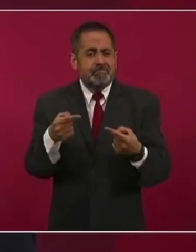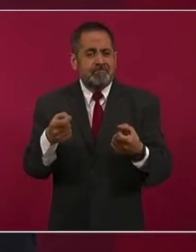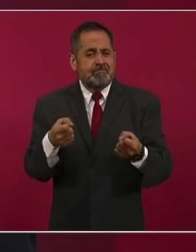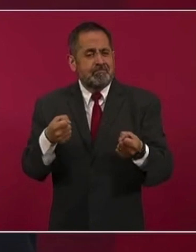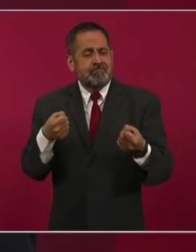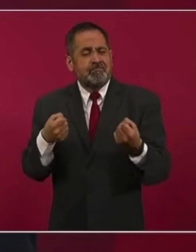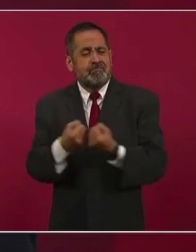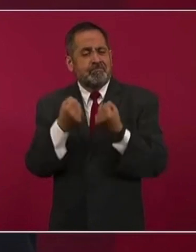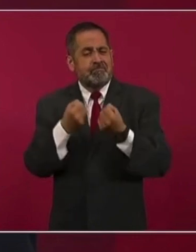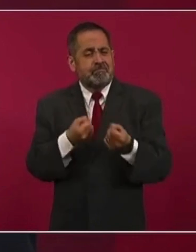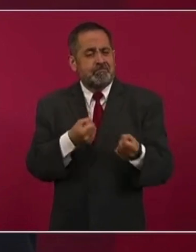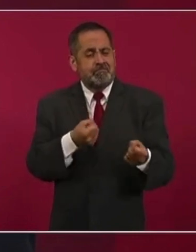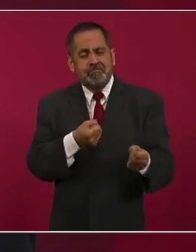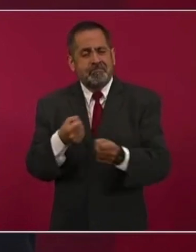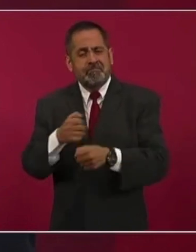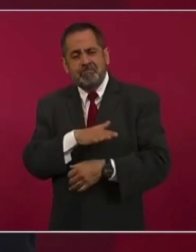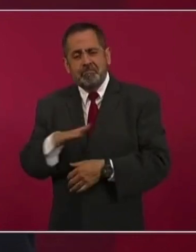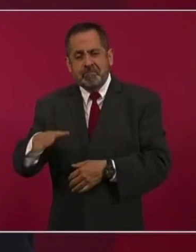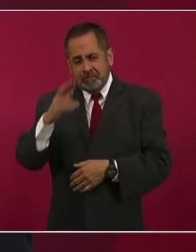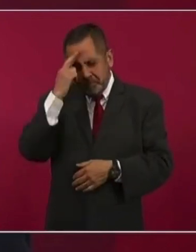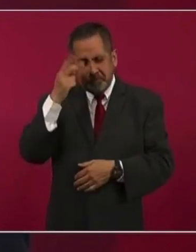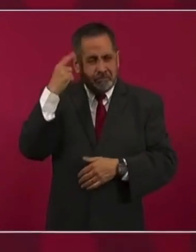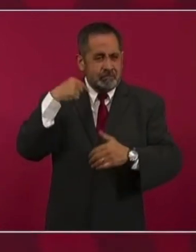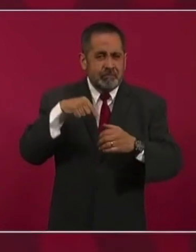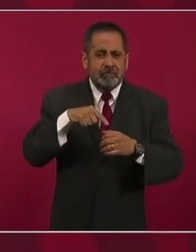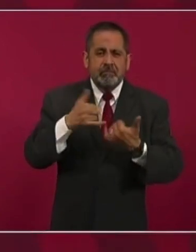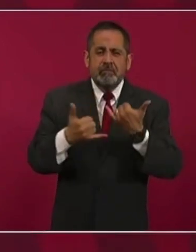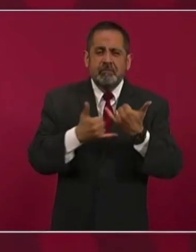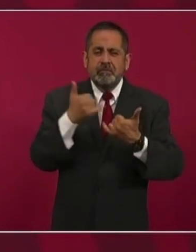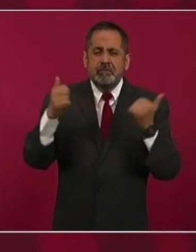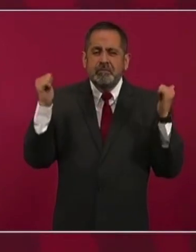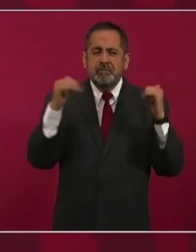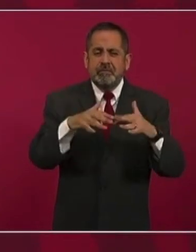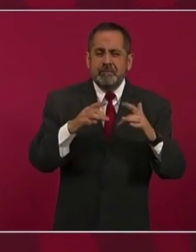en un palenque clandestino